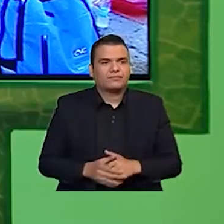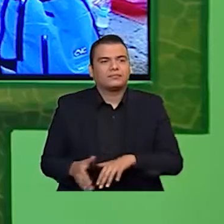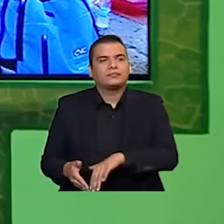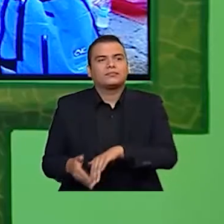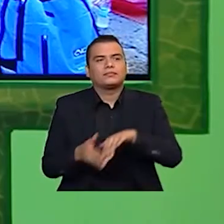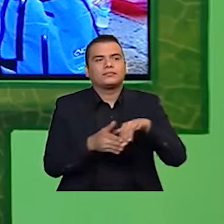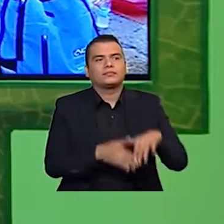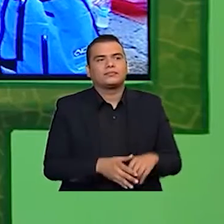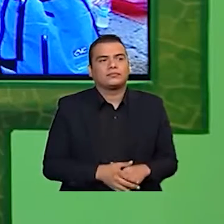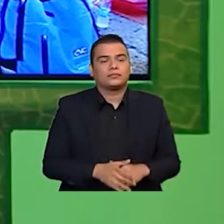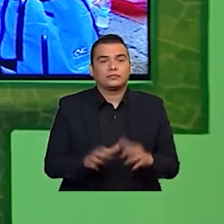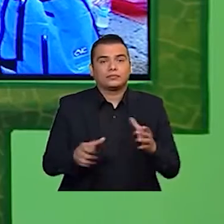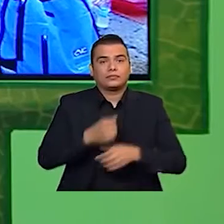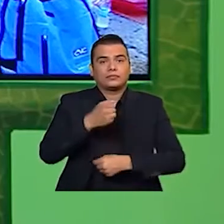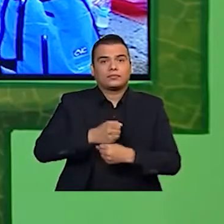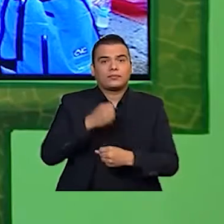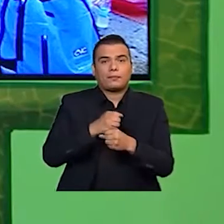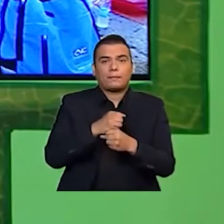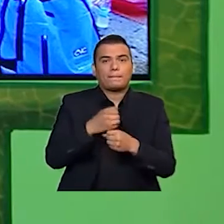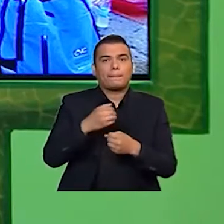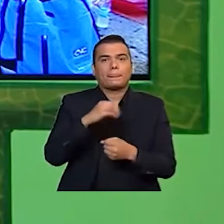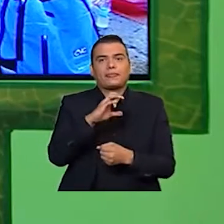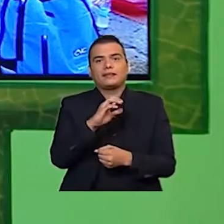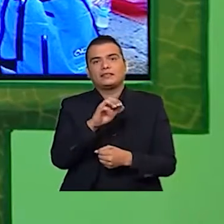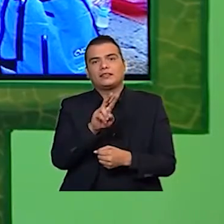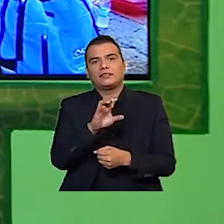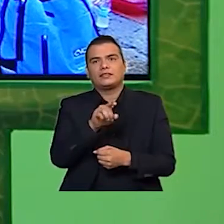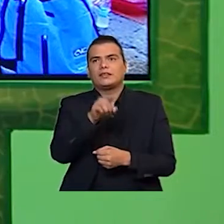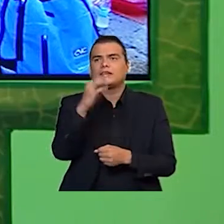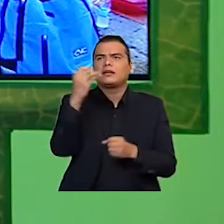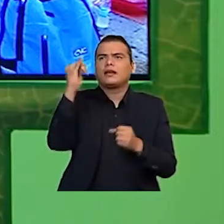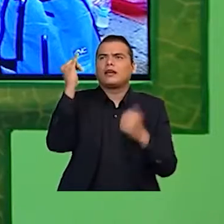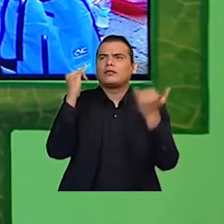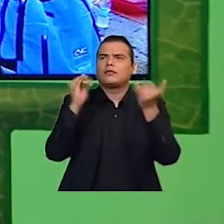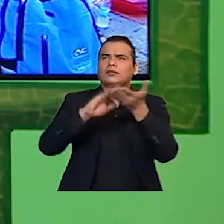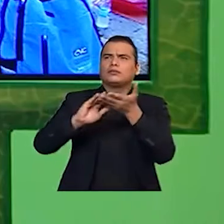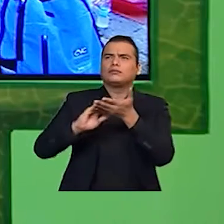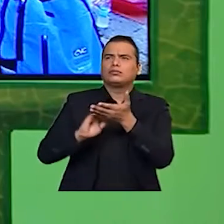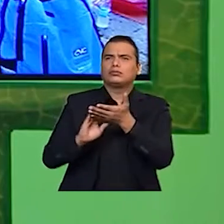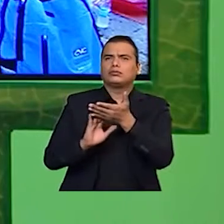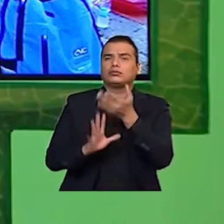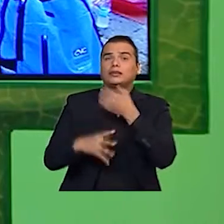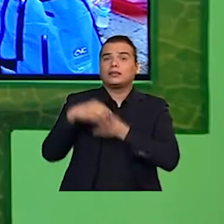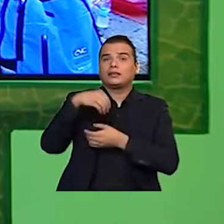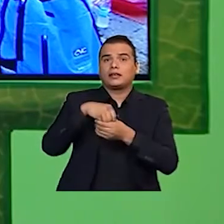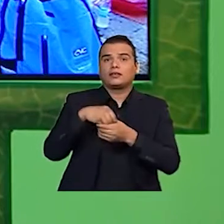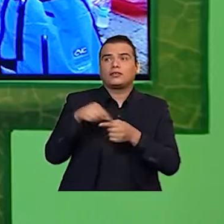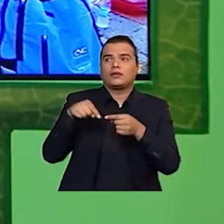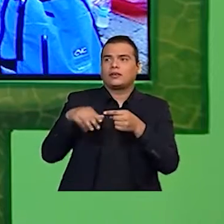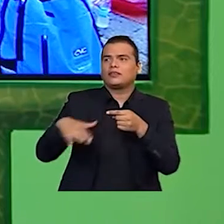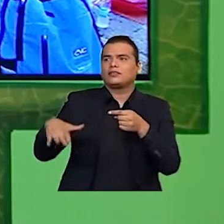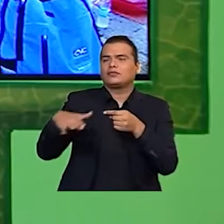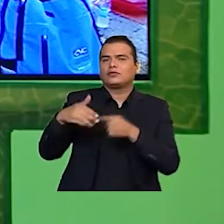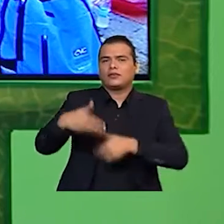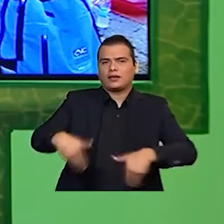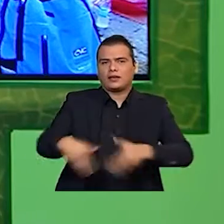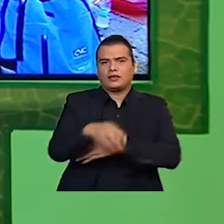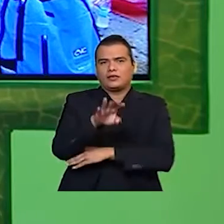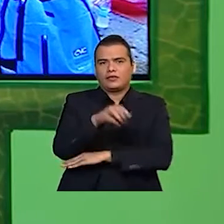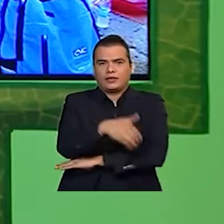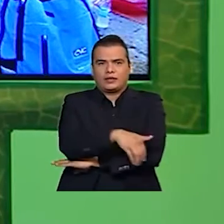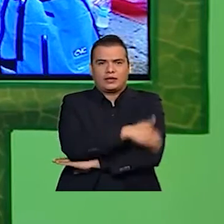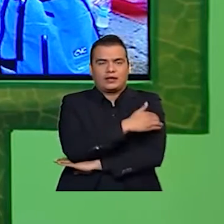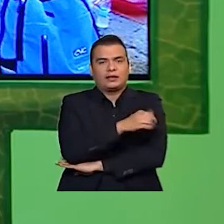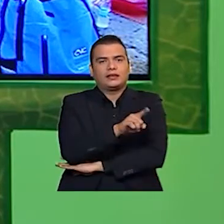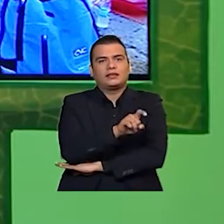las cuadrillas de operarios y profesionales de la cbs que están haciendo mantenimiento al arbolado urbano estuvieron en el sector de la calle novena con carrera